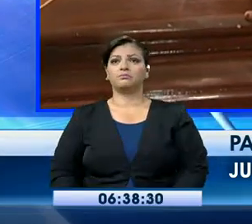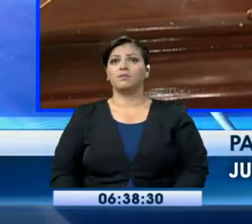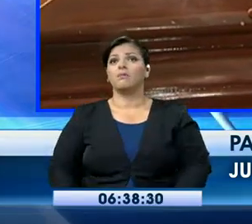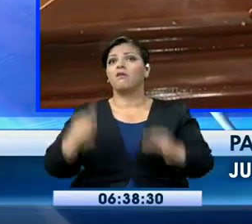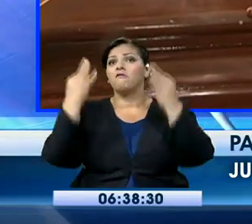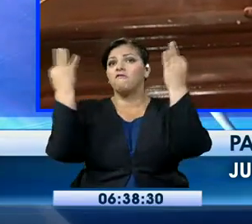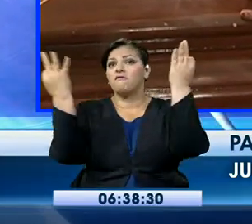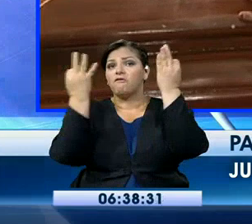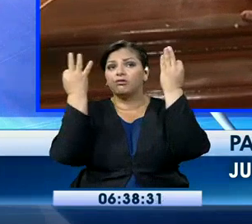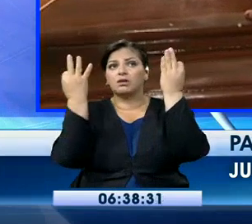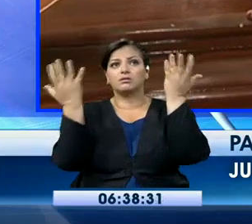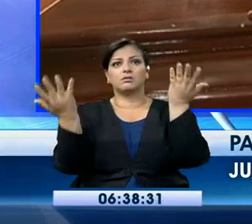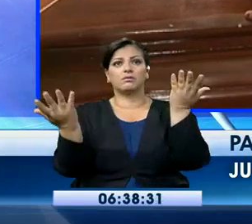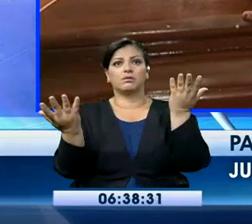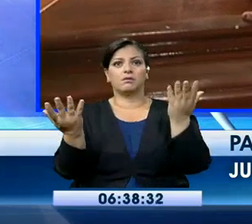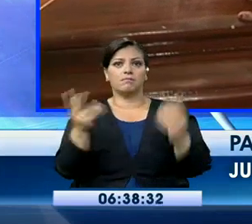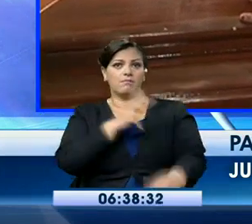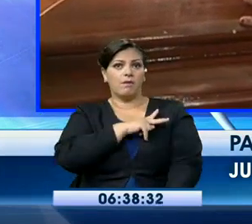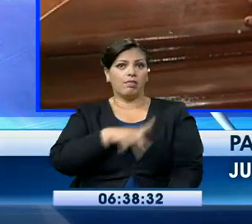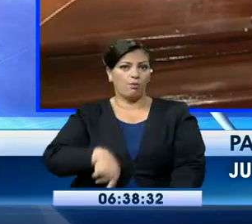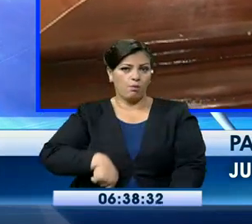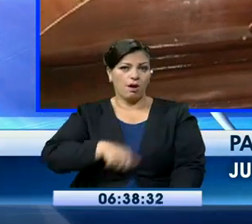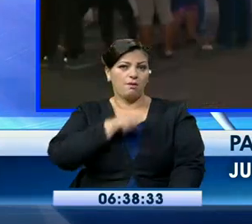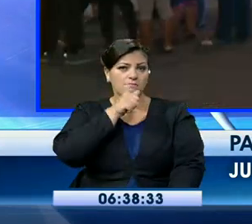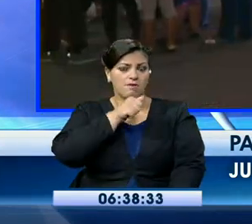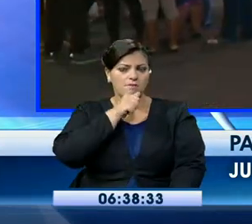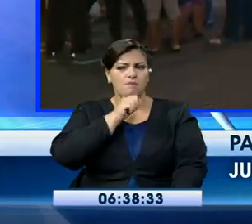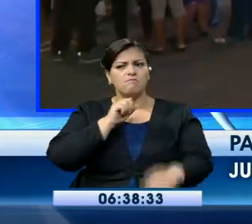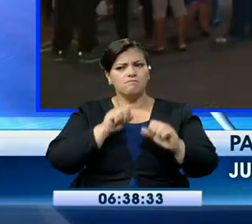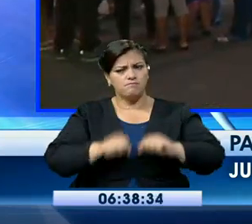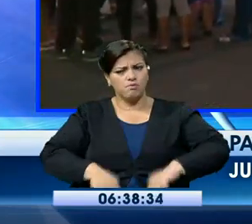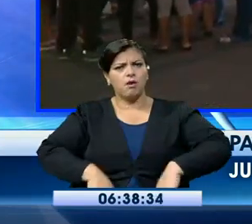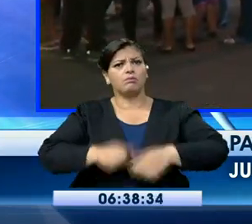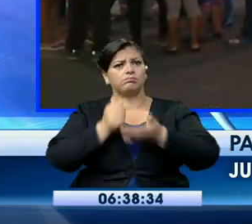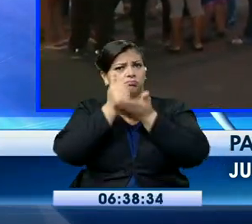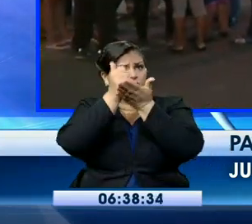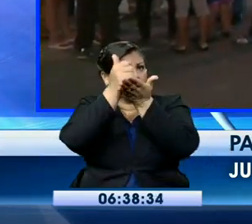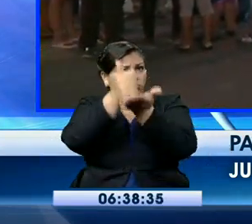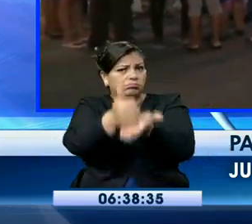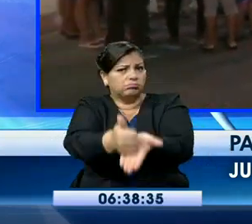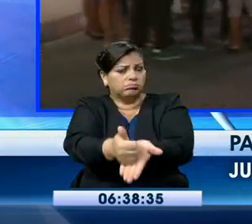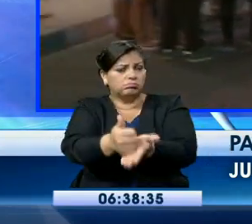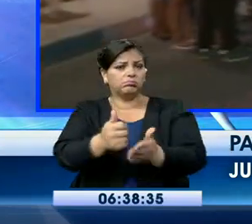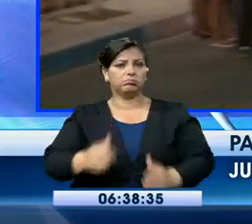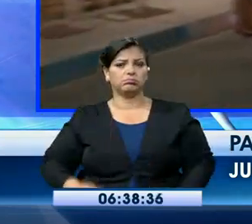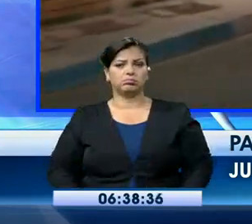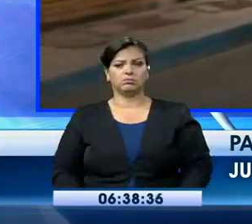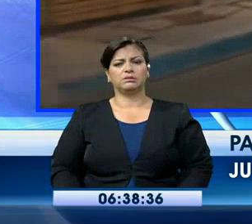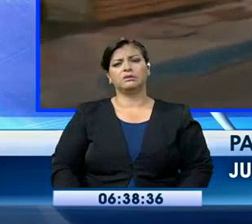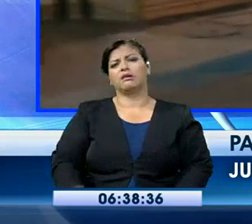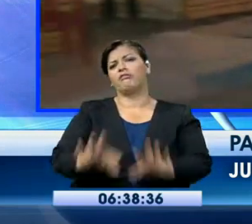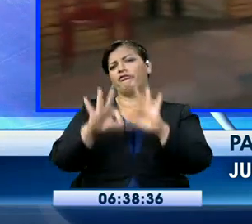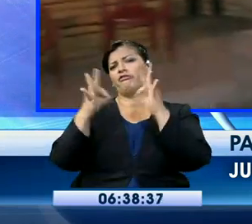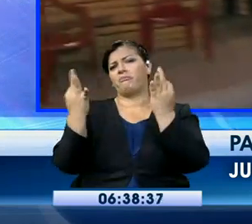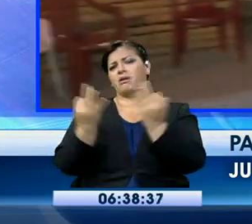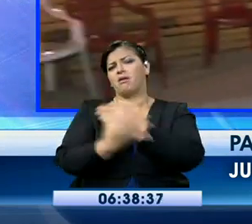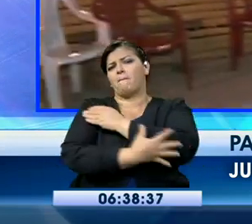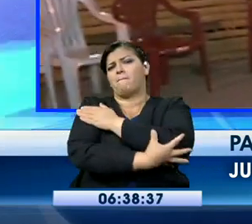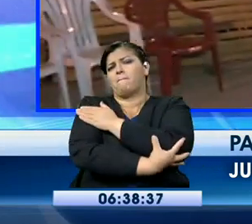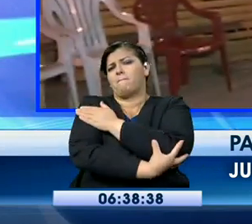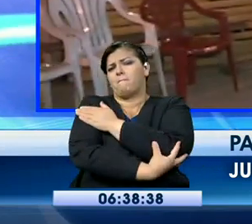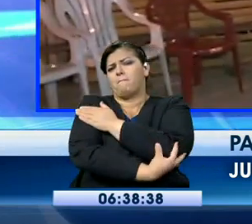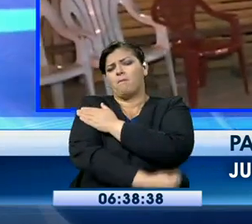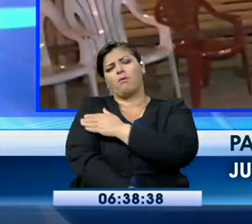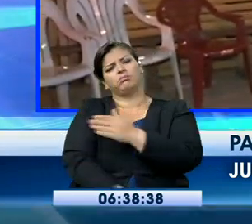fundaciones, ¿verdad?, privadas, de carácter privado. Así es. Que también ayudan a personas menesterosas en casos como este. Hacemos